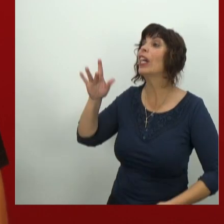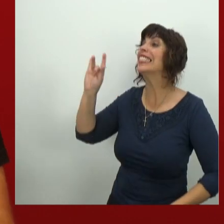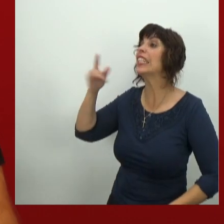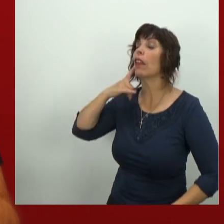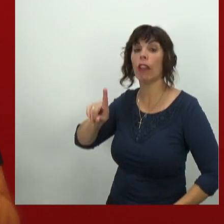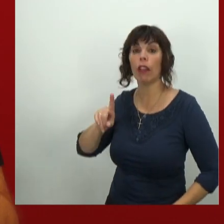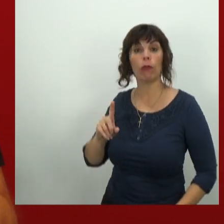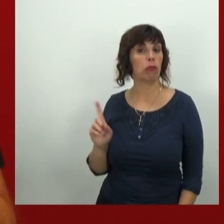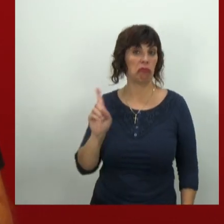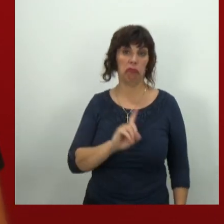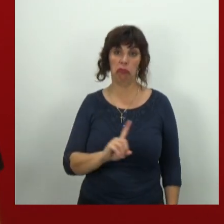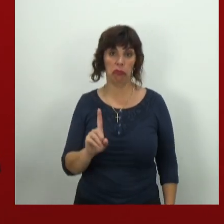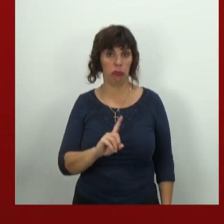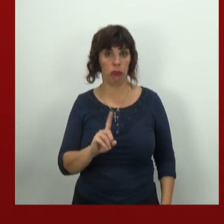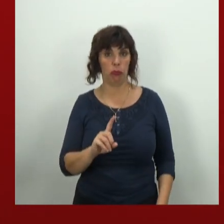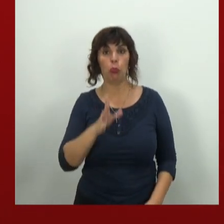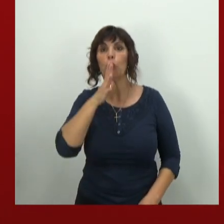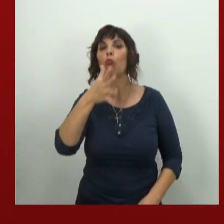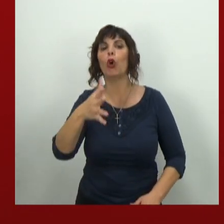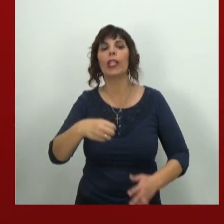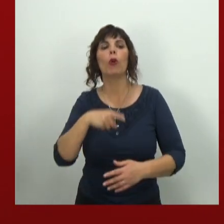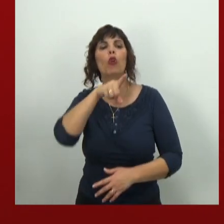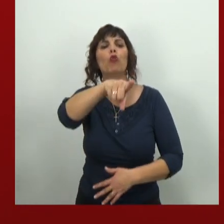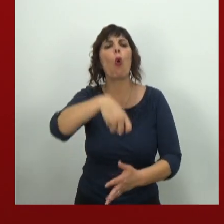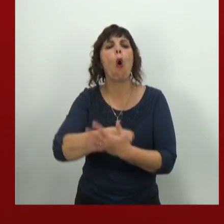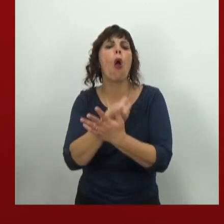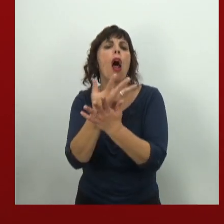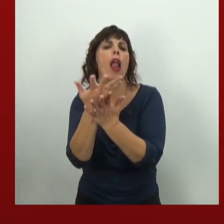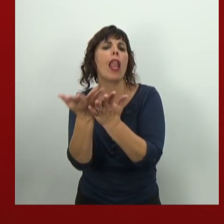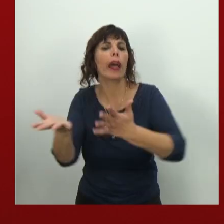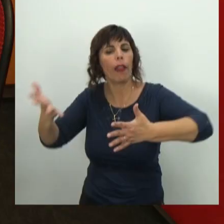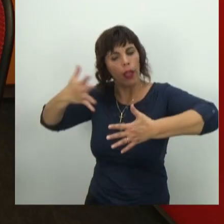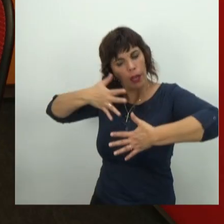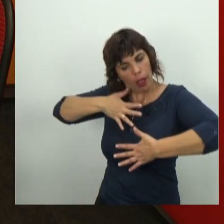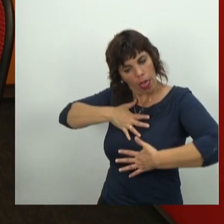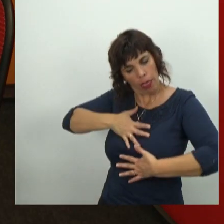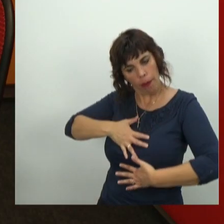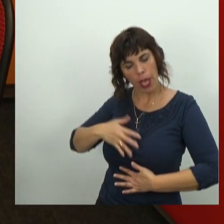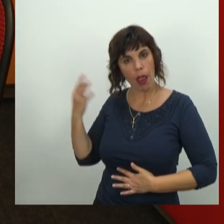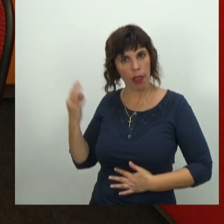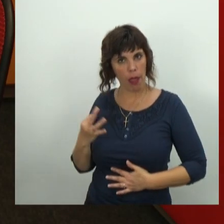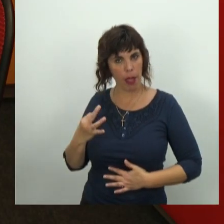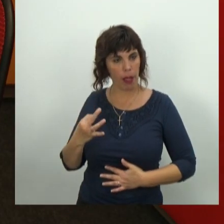Porque tú tienes que recibir la gracia y recibir la palabra